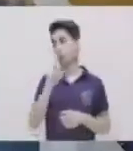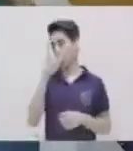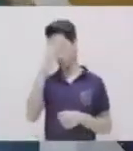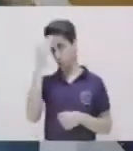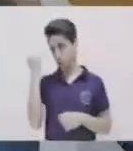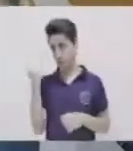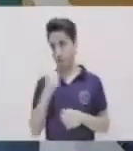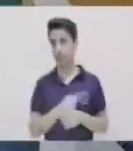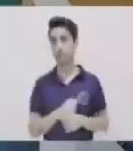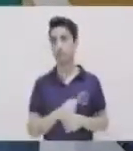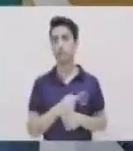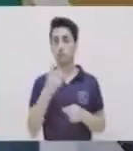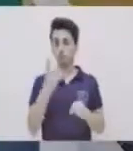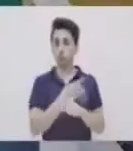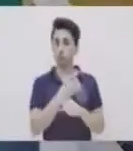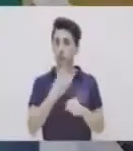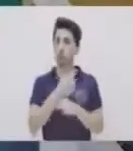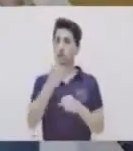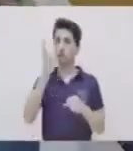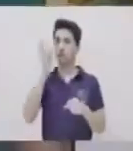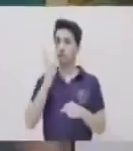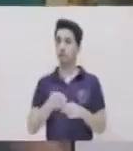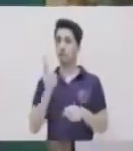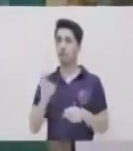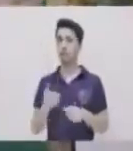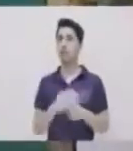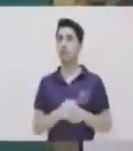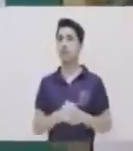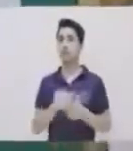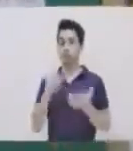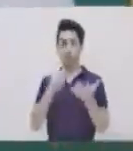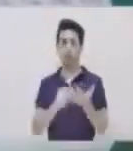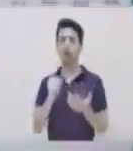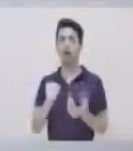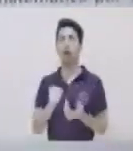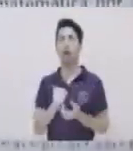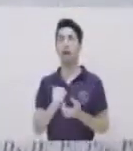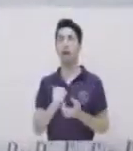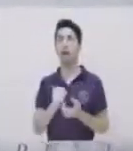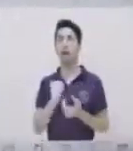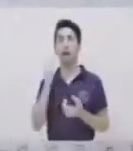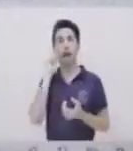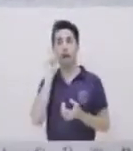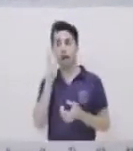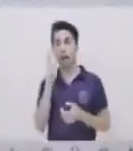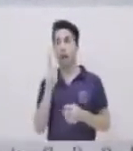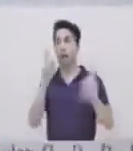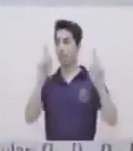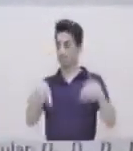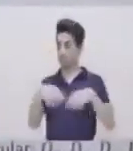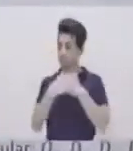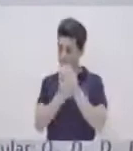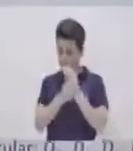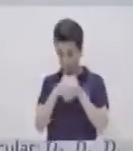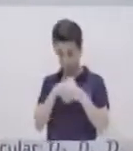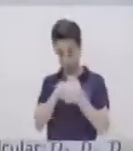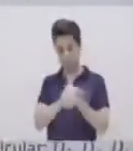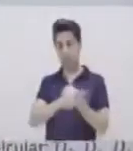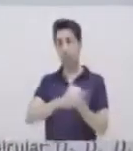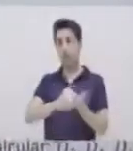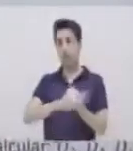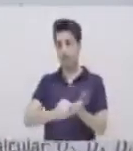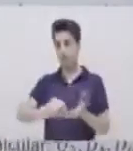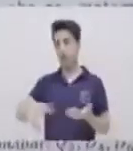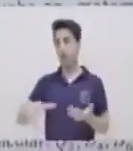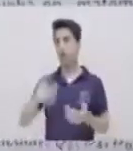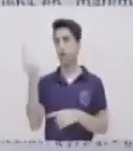olvidemos usar siempre alcohol en gel, lavarnos bien las manos con agua y con jabón, porque es